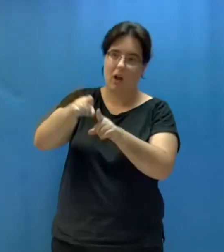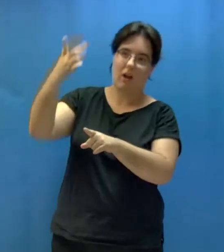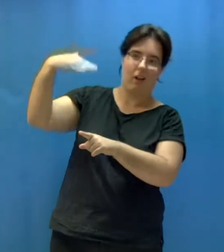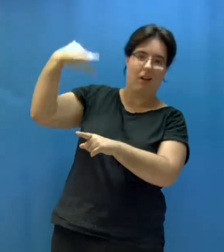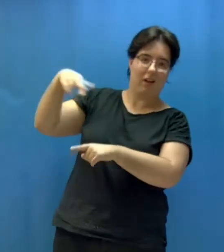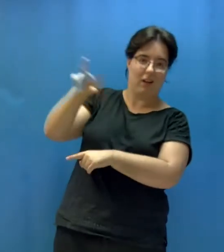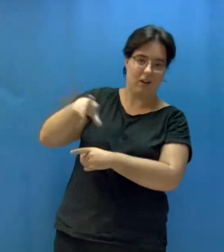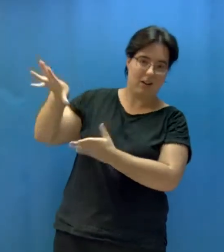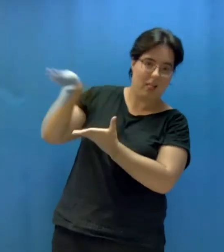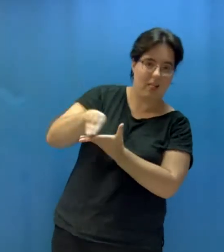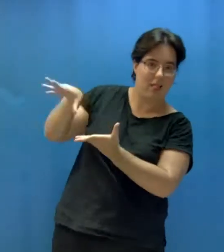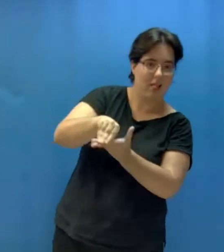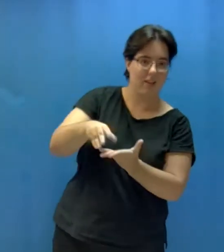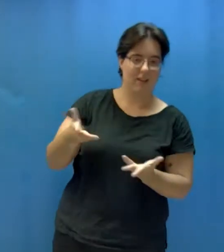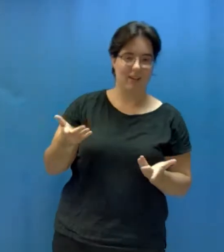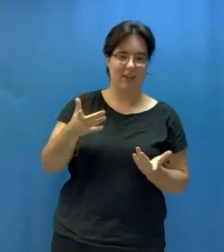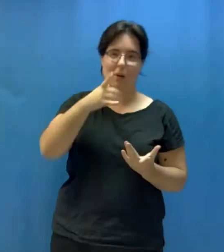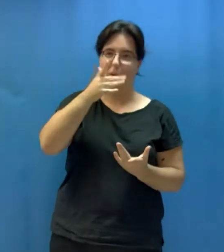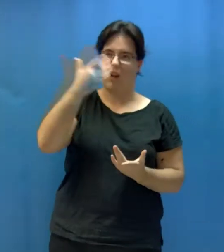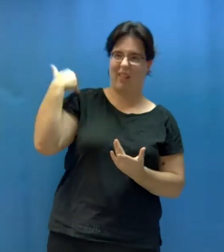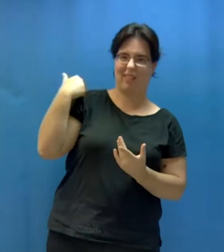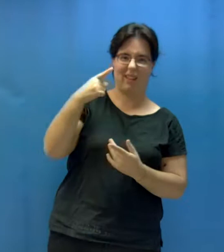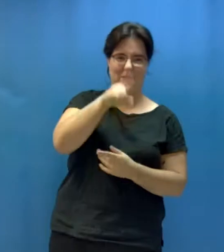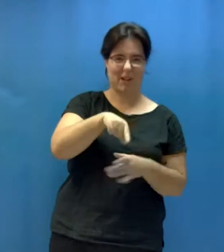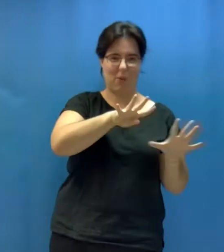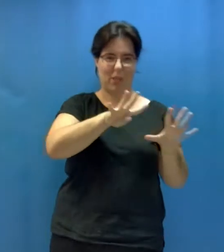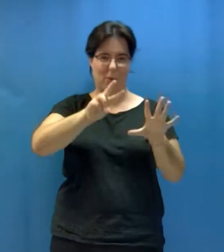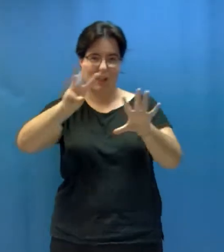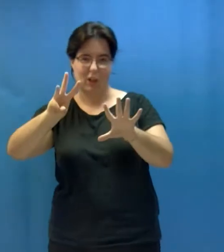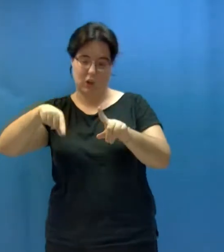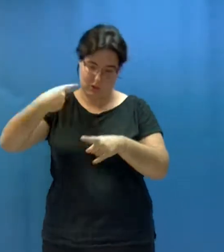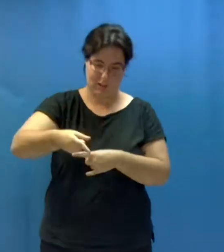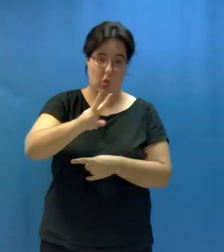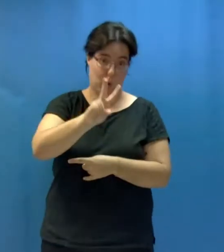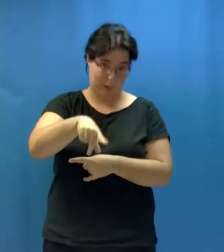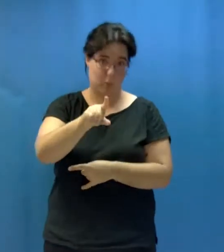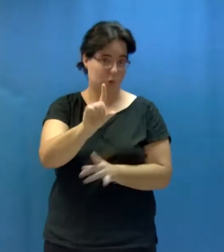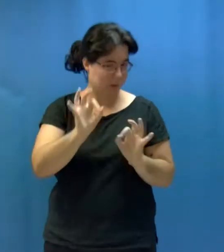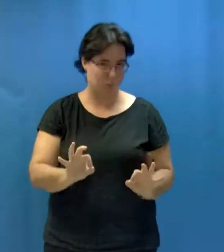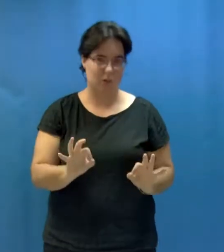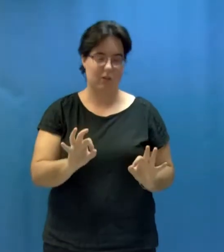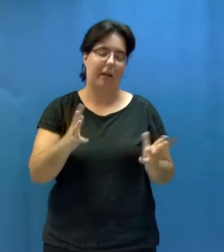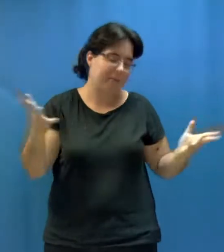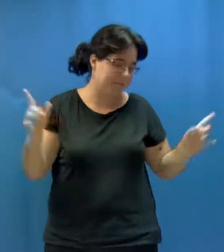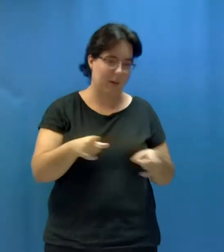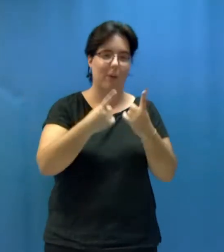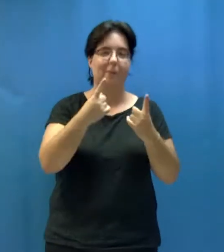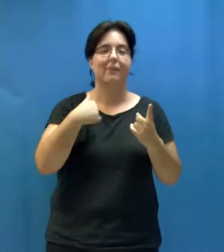antes ha explicado la de 1998, en lugar de, pues ahora explicará la del 2001. En fin, miren, lo cierto es